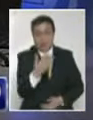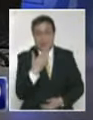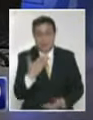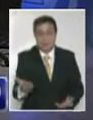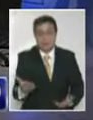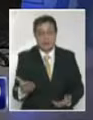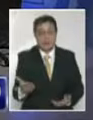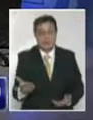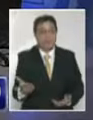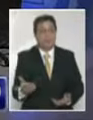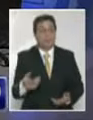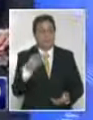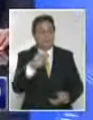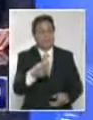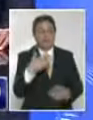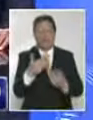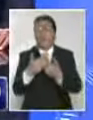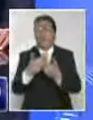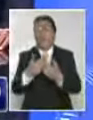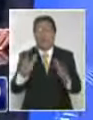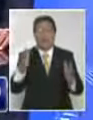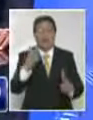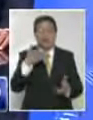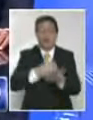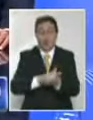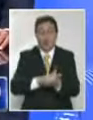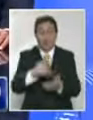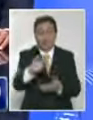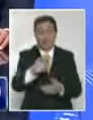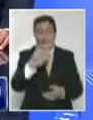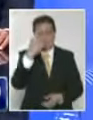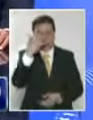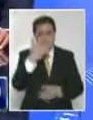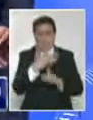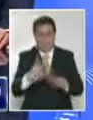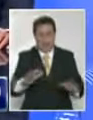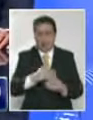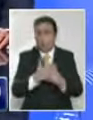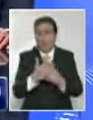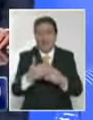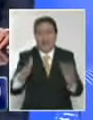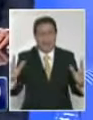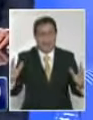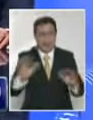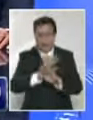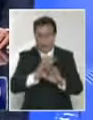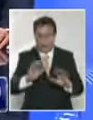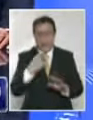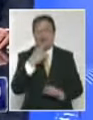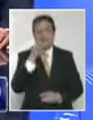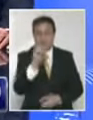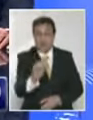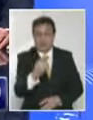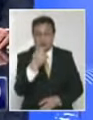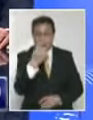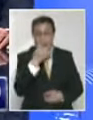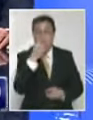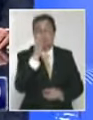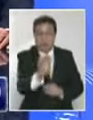escuchártelo. Escúchame, es condenable cualquier muerte. Yo no estoy por la muerte de nadie. Yeah. Lo que sí, que en esto